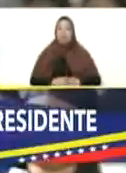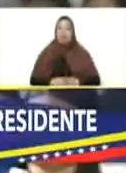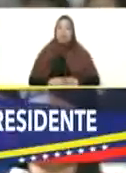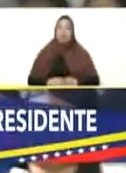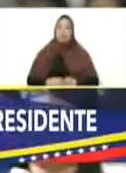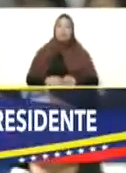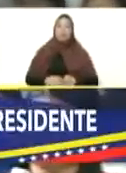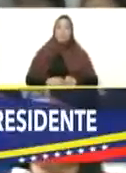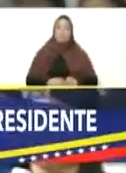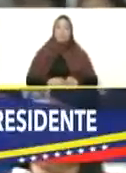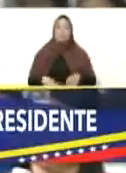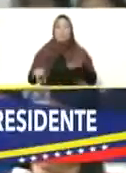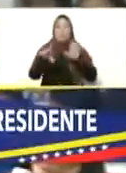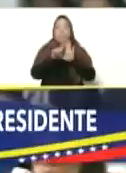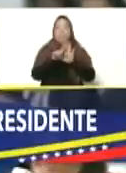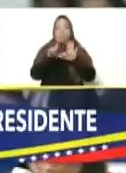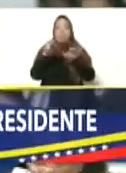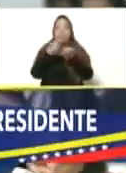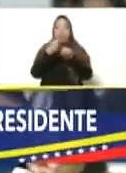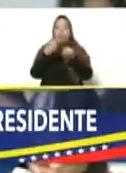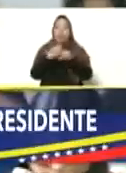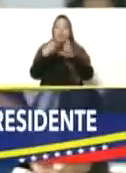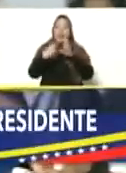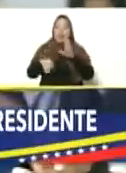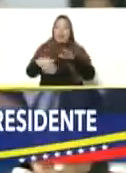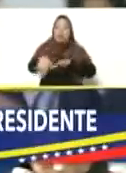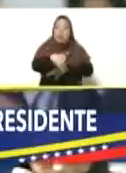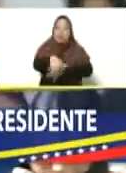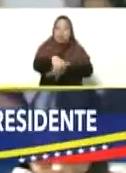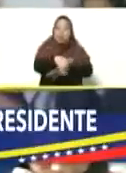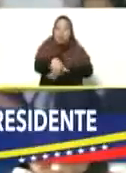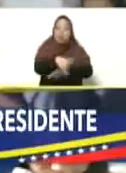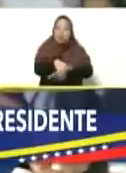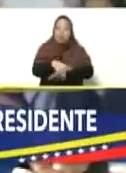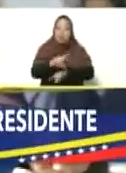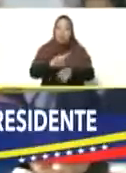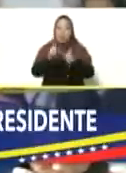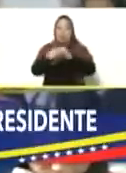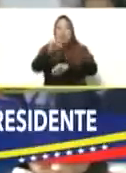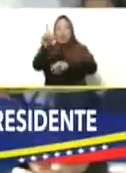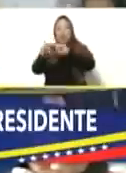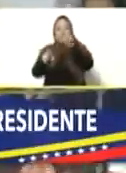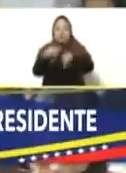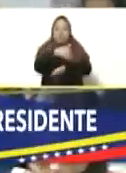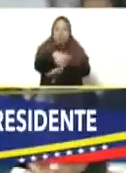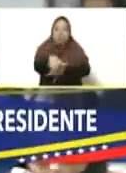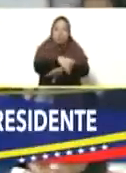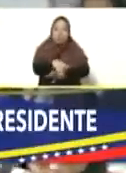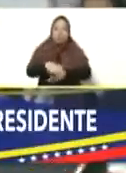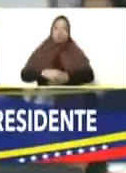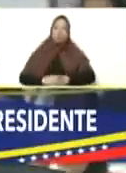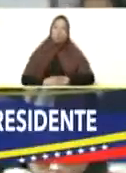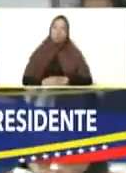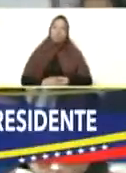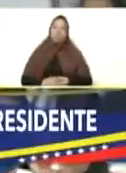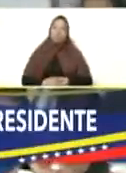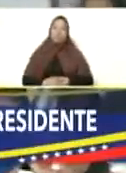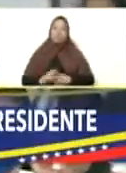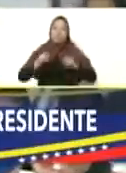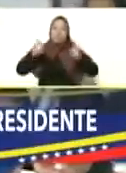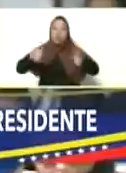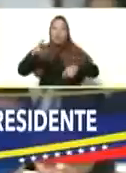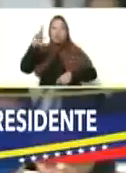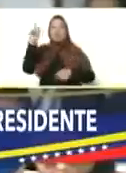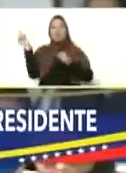que es la ley orgánica por el derecho a la ciudad que ya pasó a consulta pública y está para entrar en una